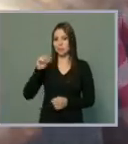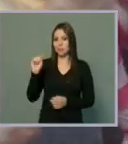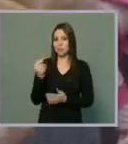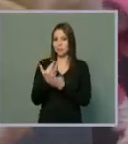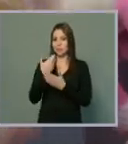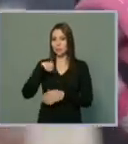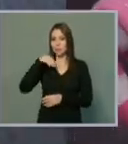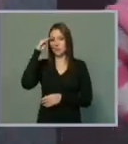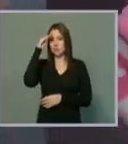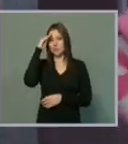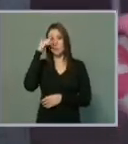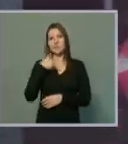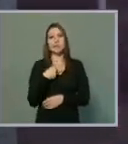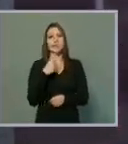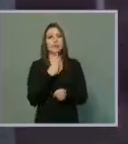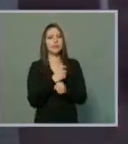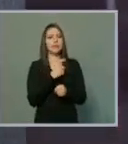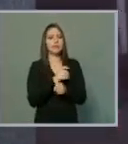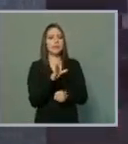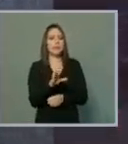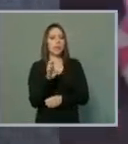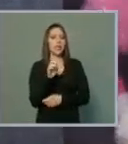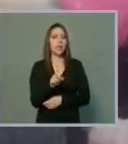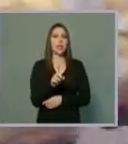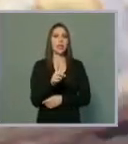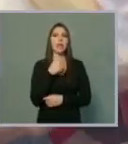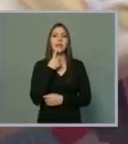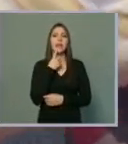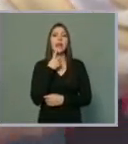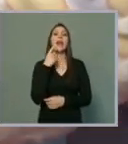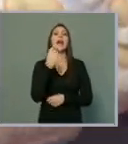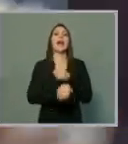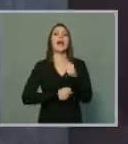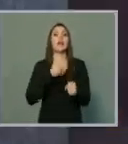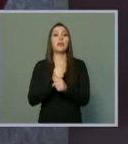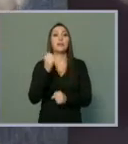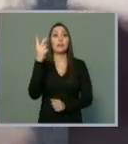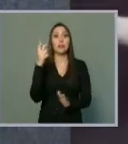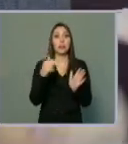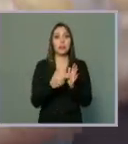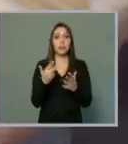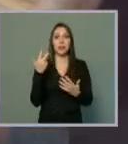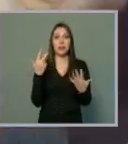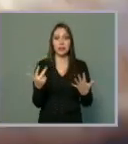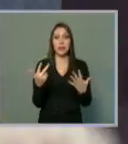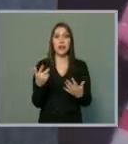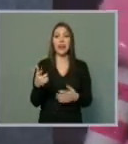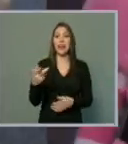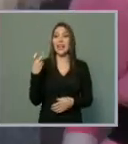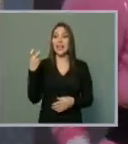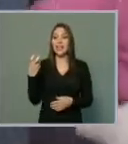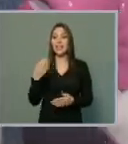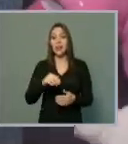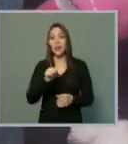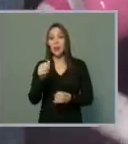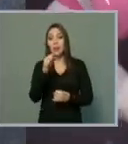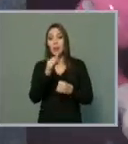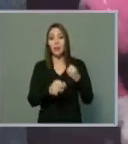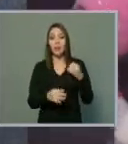primer disco fue en el 2008. Y hasta este último de Reto Positivo ya